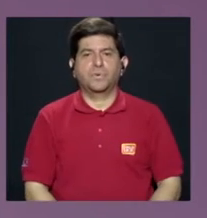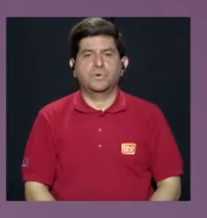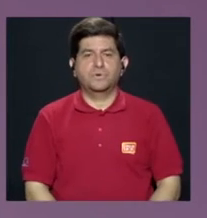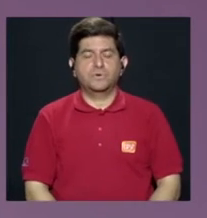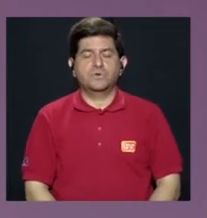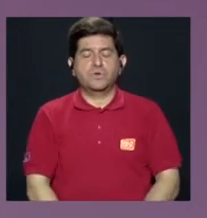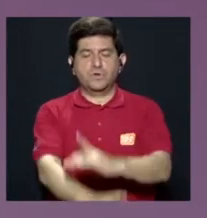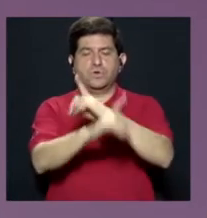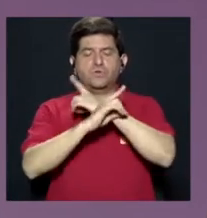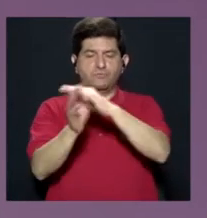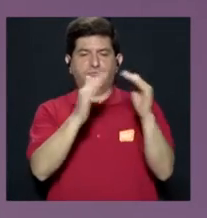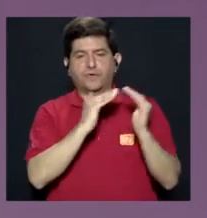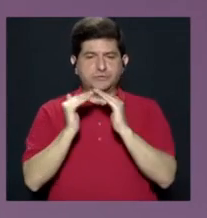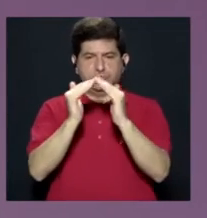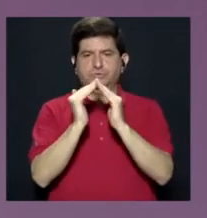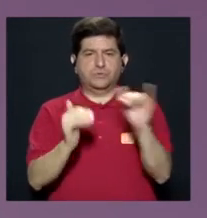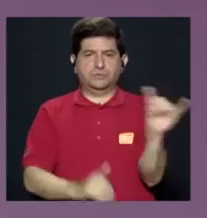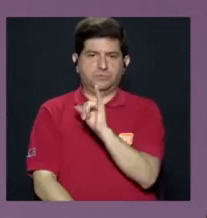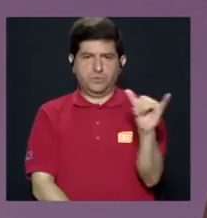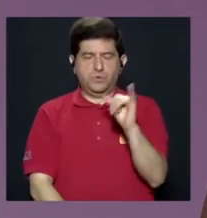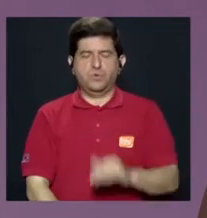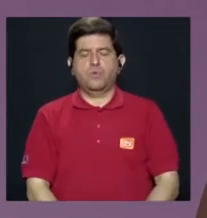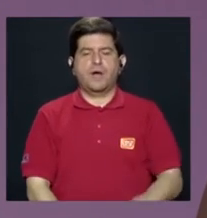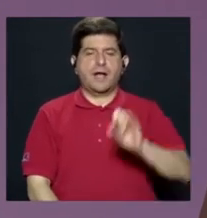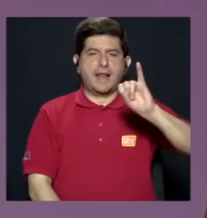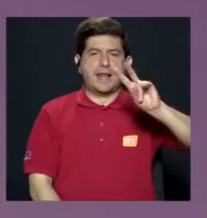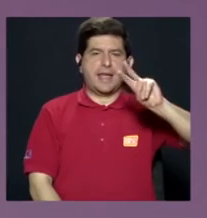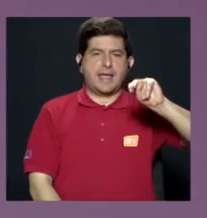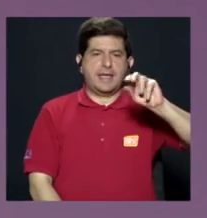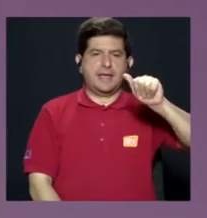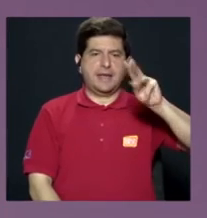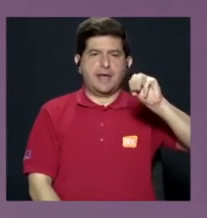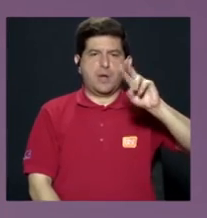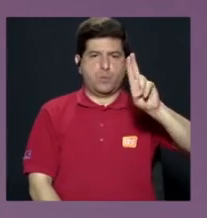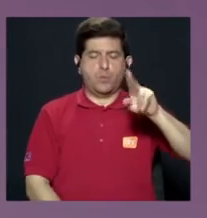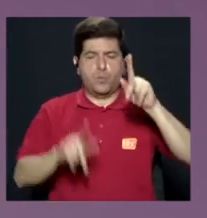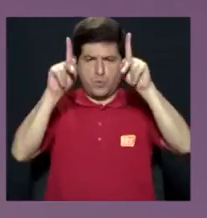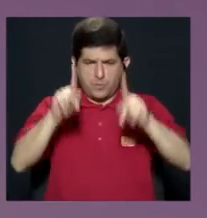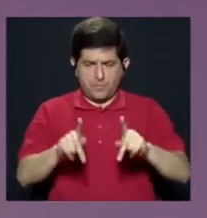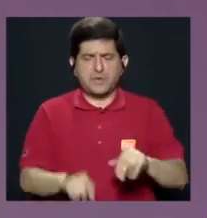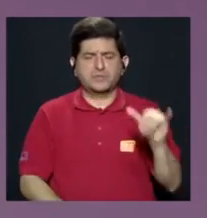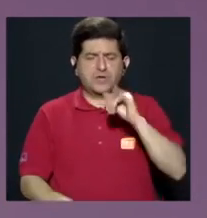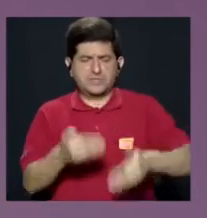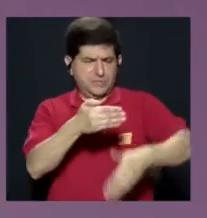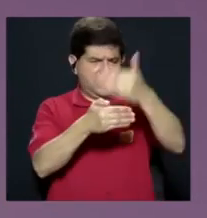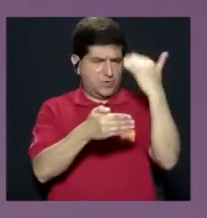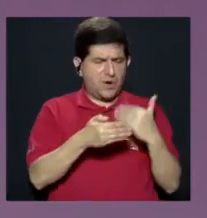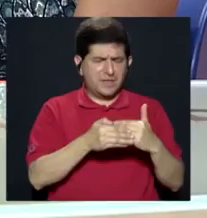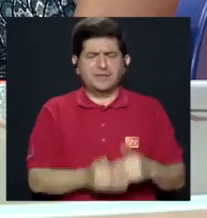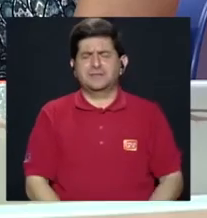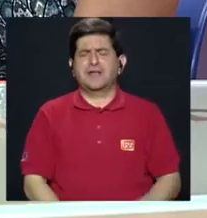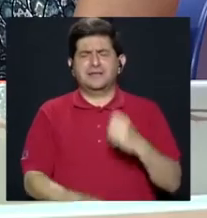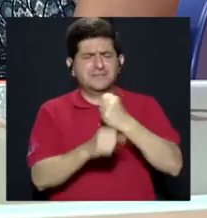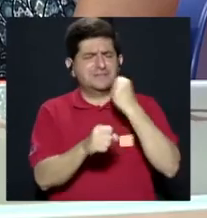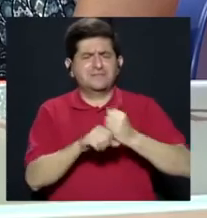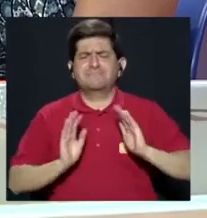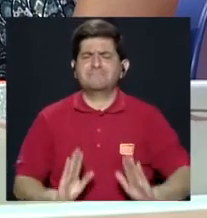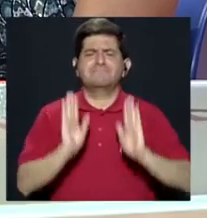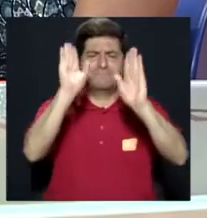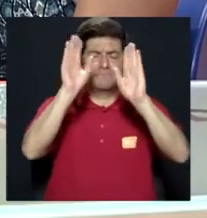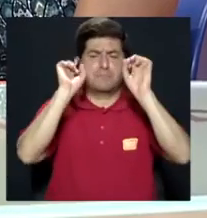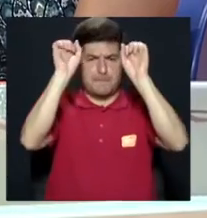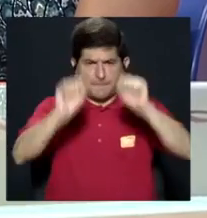de la Defensoría de los Habitantes, de igual manera del INAMO, y bueno, miles de personas que vienen detrás de nosotros haciendo un trabajo excelente para que podamos